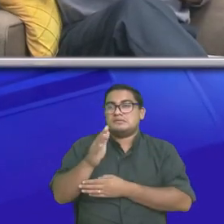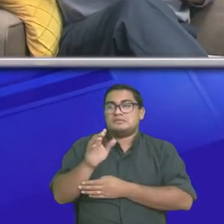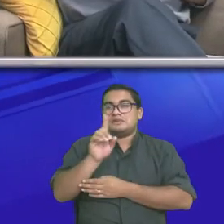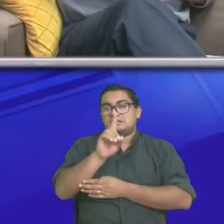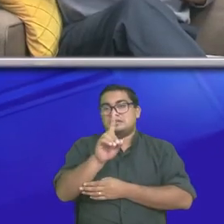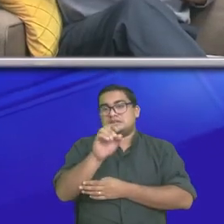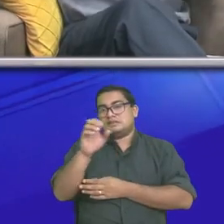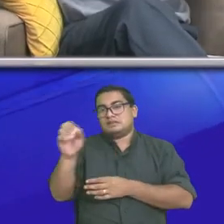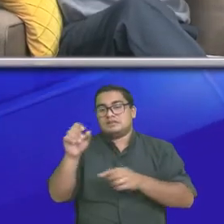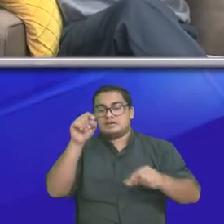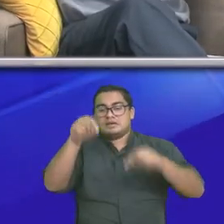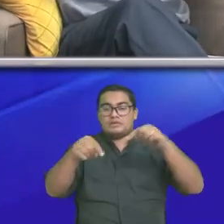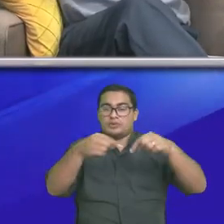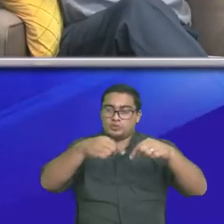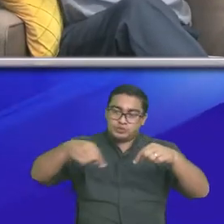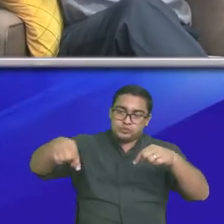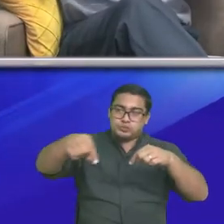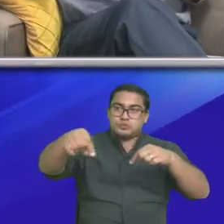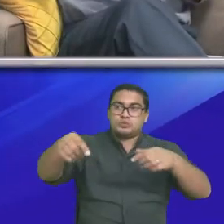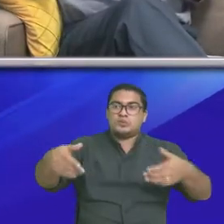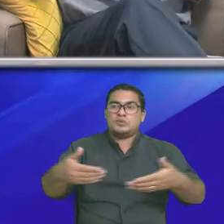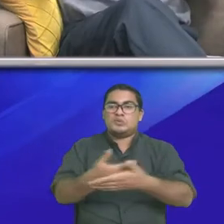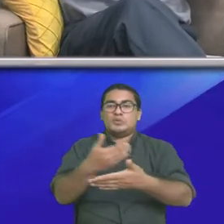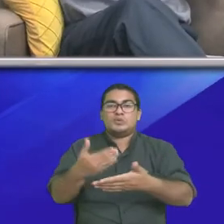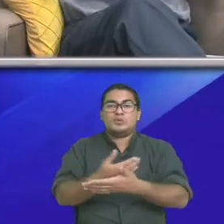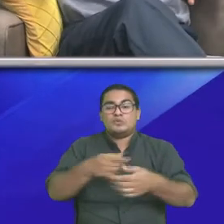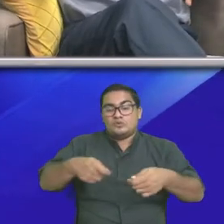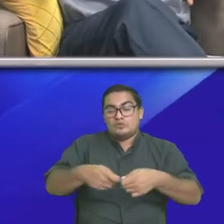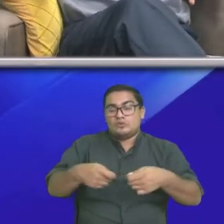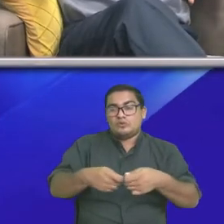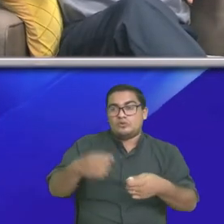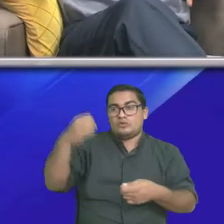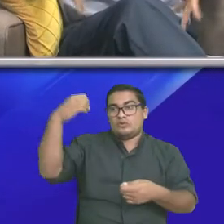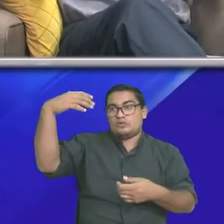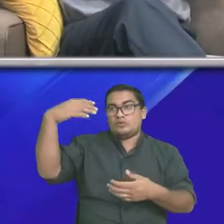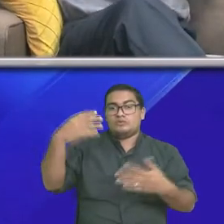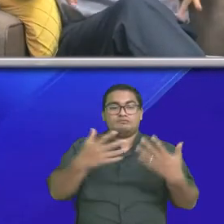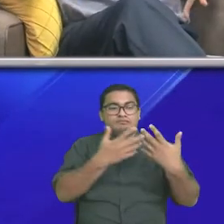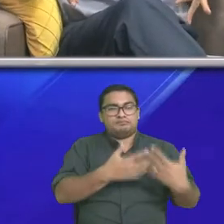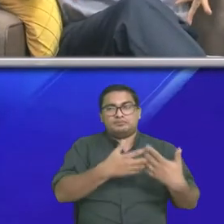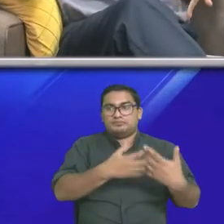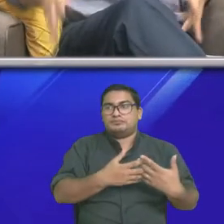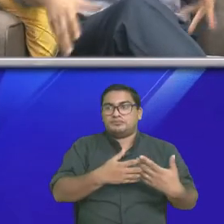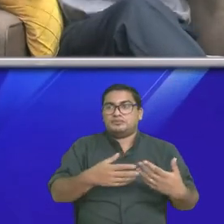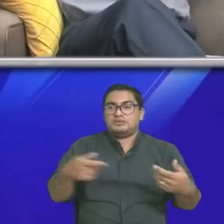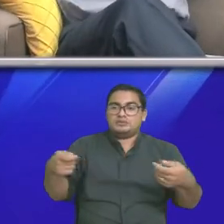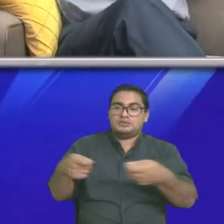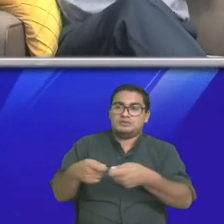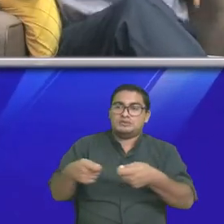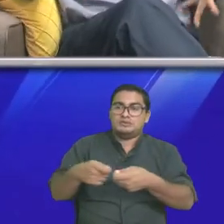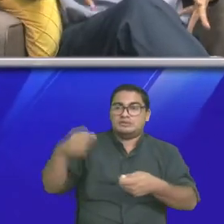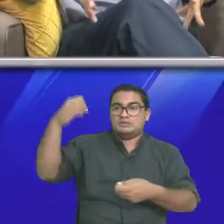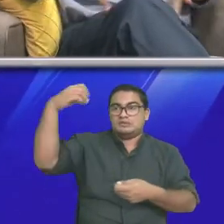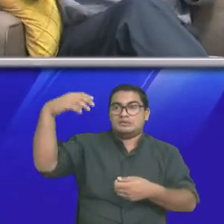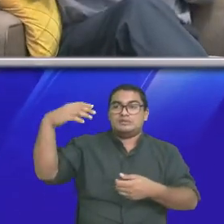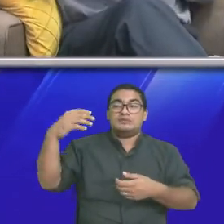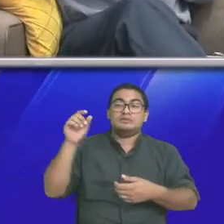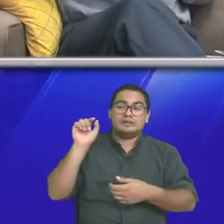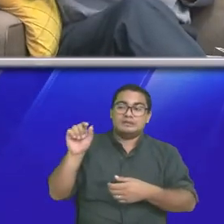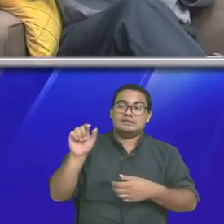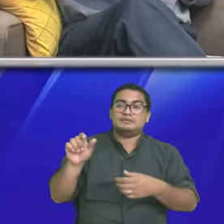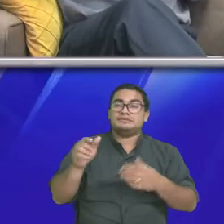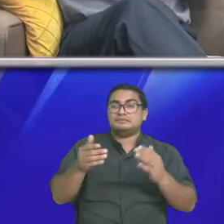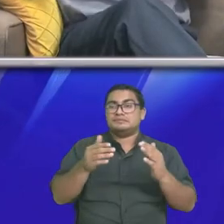100 kilómetros de carretera eléctrica y hacer varias subestaciones, y la más grande la vamos a hacer en el